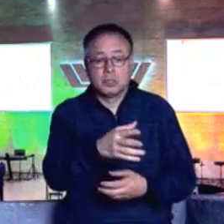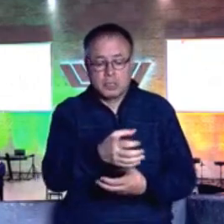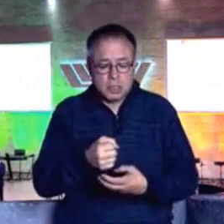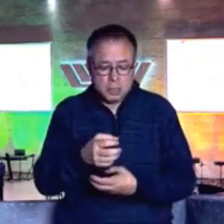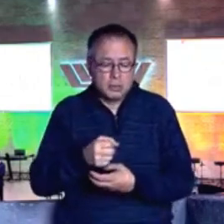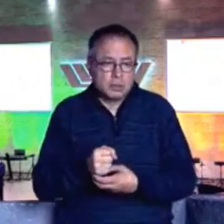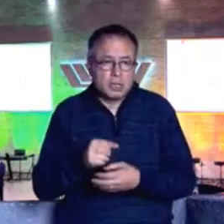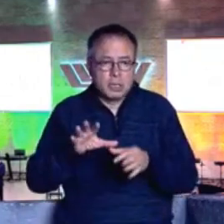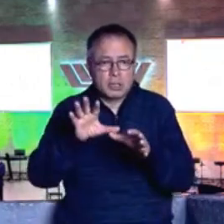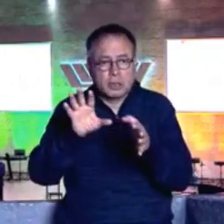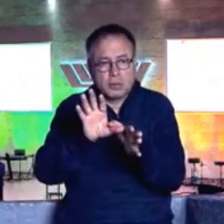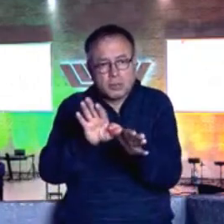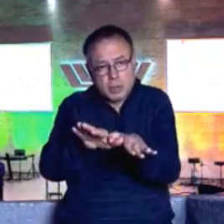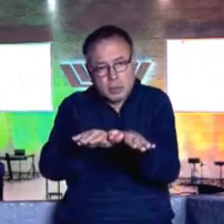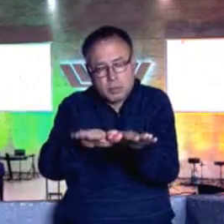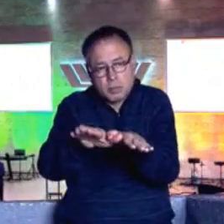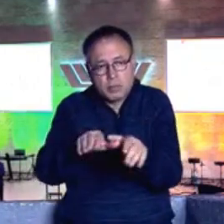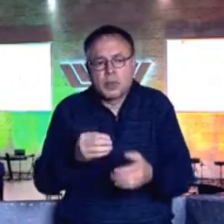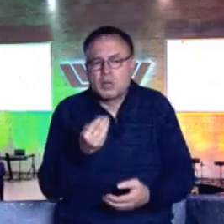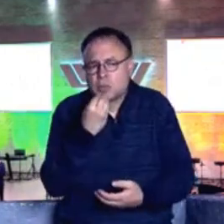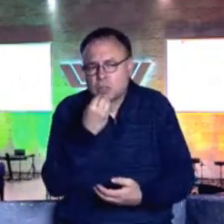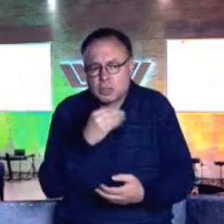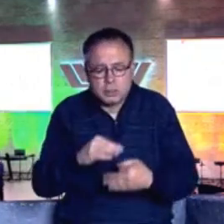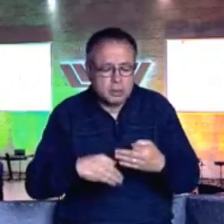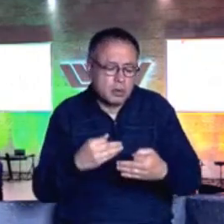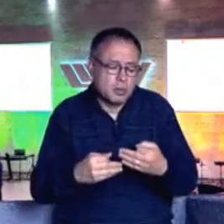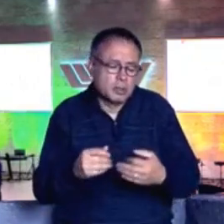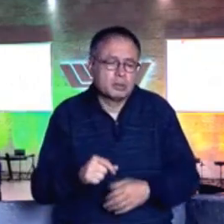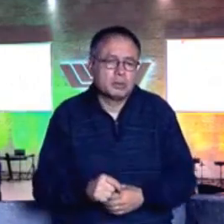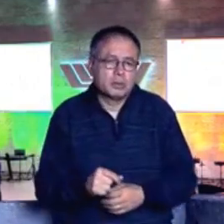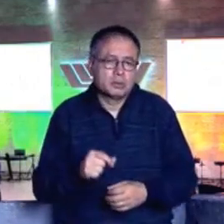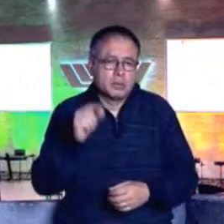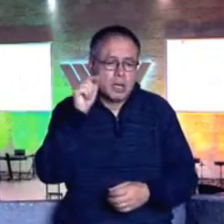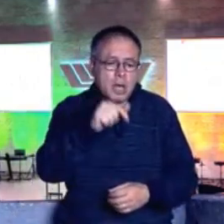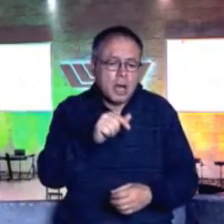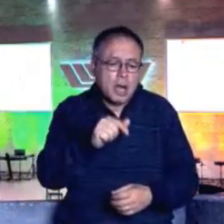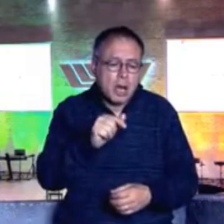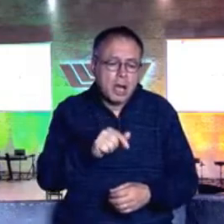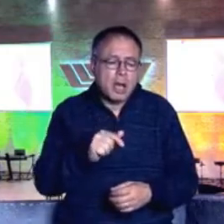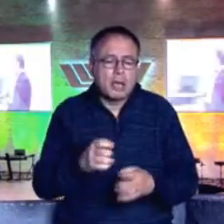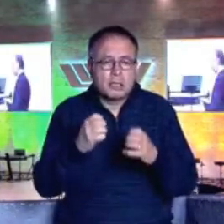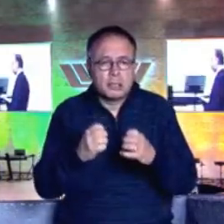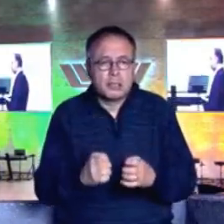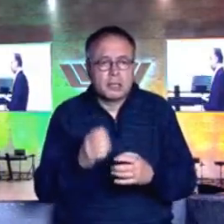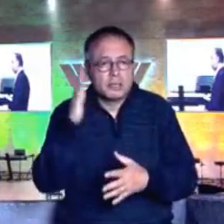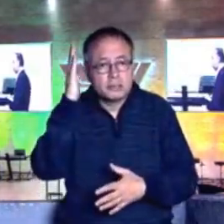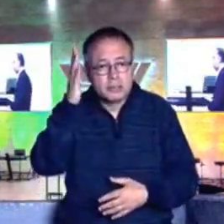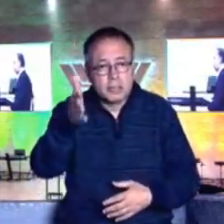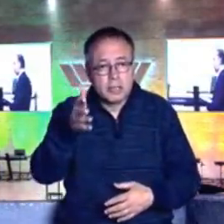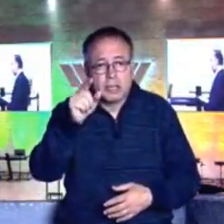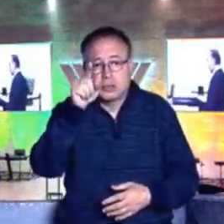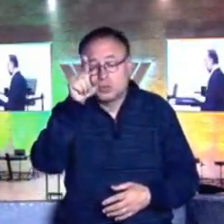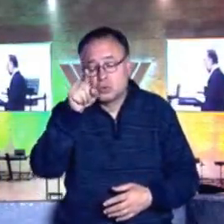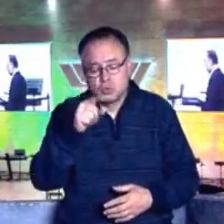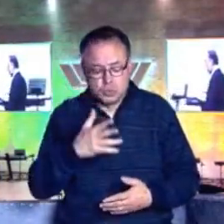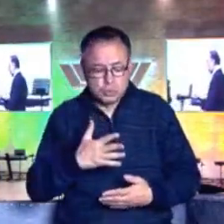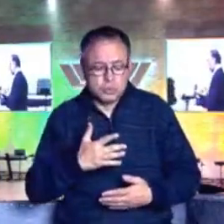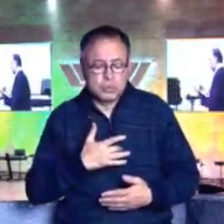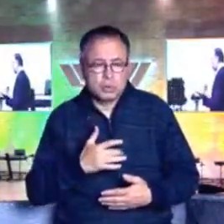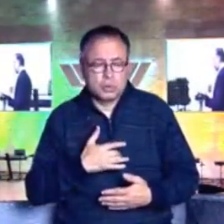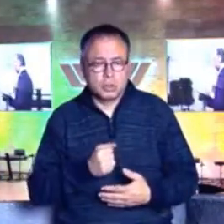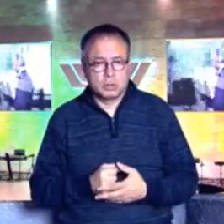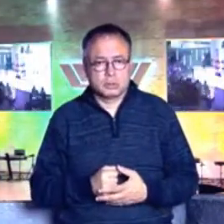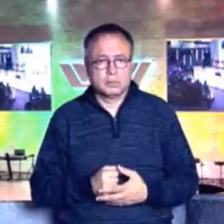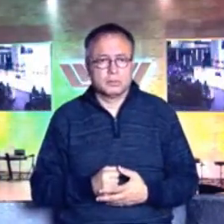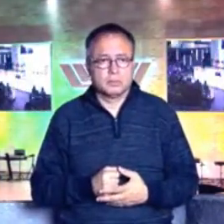su tesoro allí estará también su corazón Es decir Dios quiere bendecirnos de